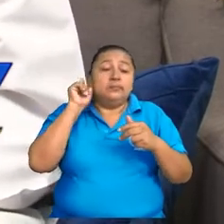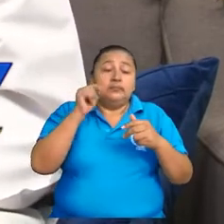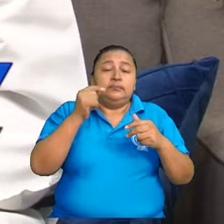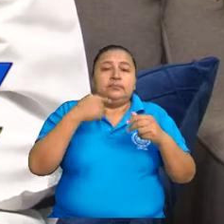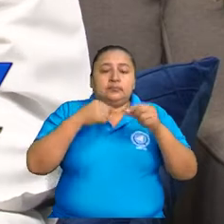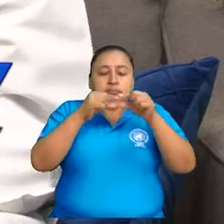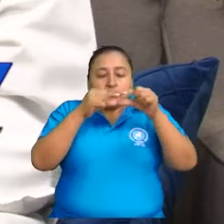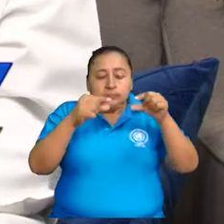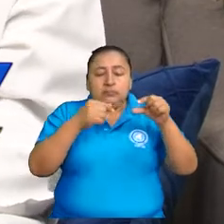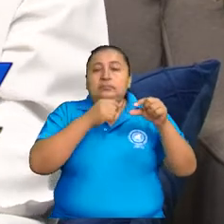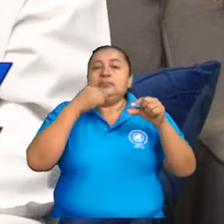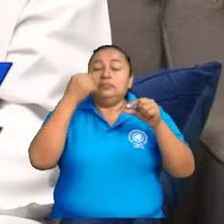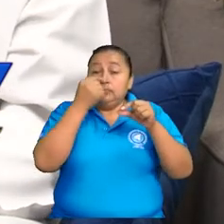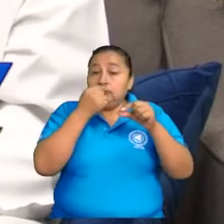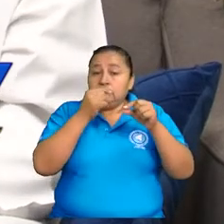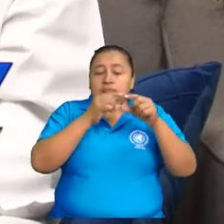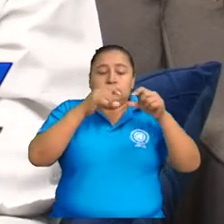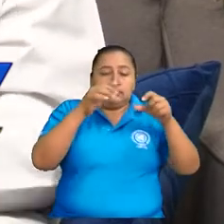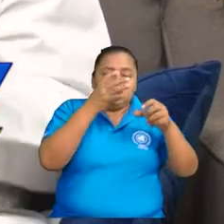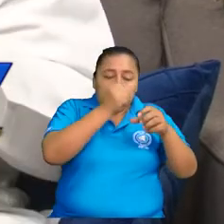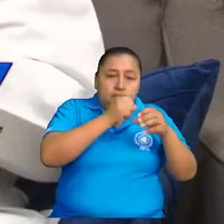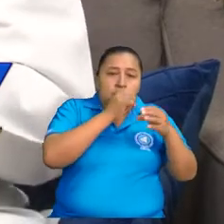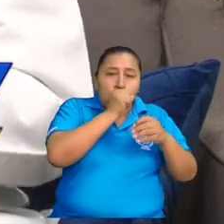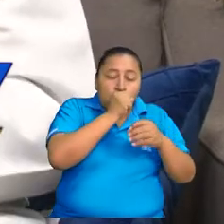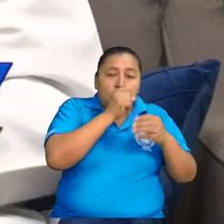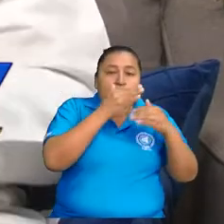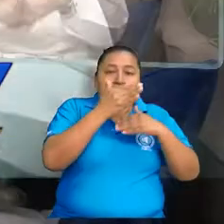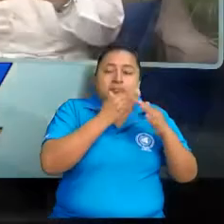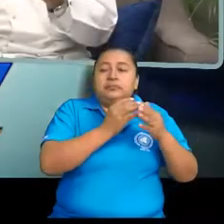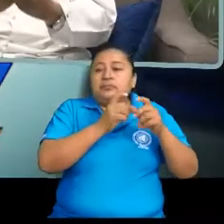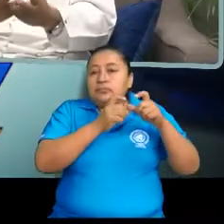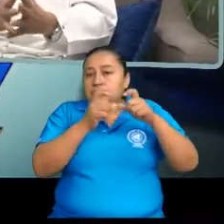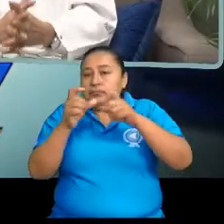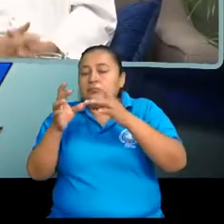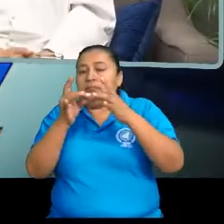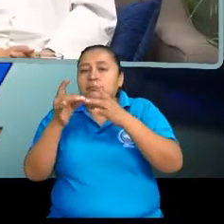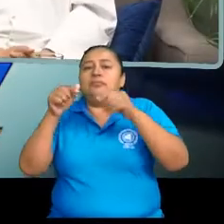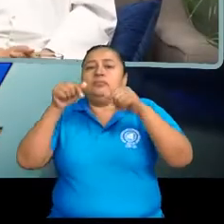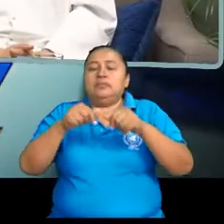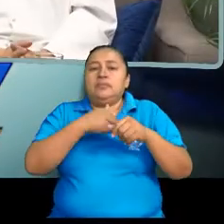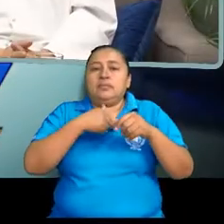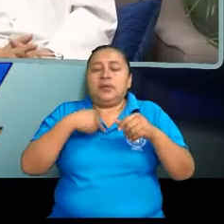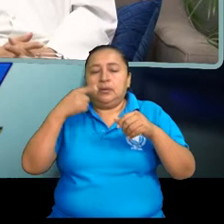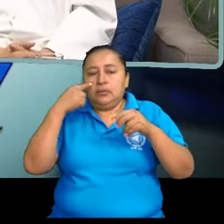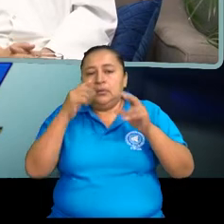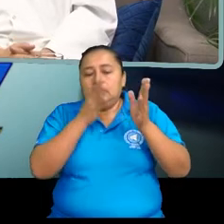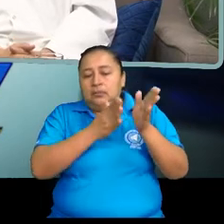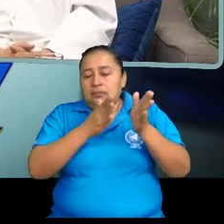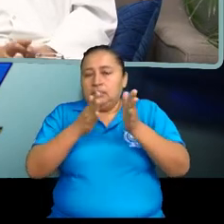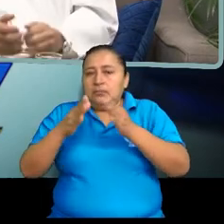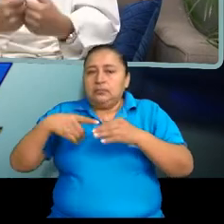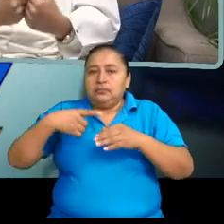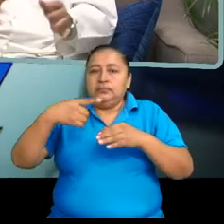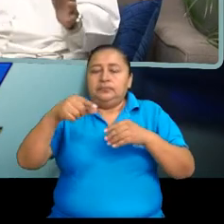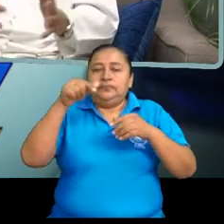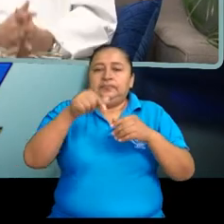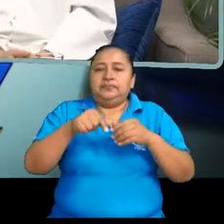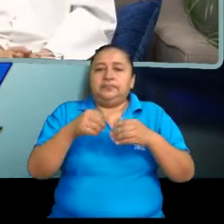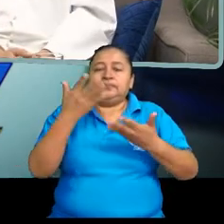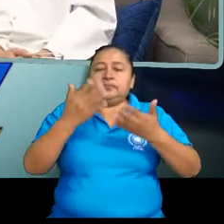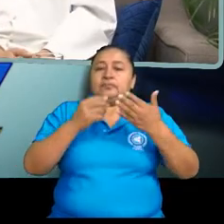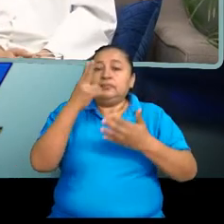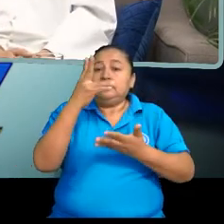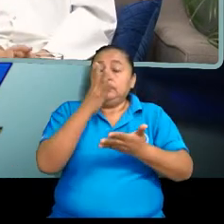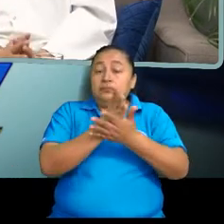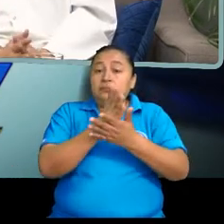preservar adecuadamente, transportarse adecuadamente, y nosotros estamos corriendo todos los días, a veces dos veces al